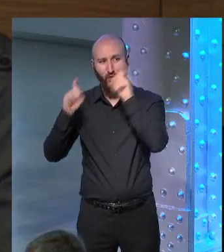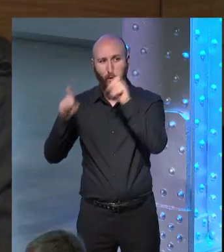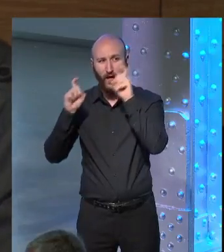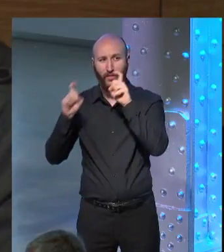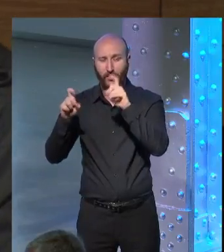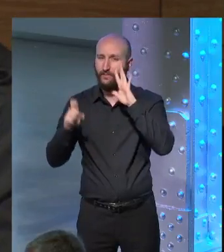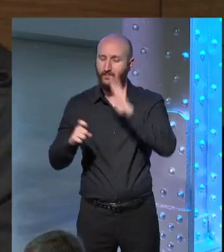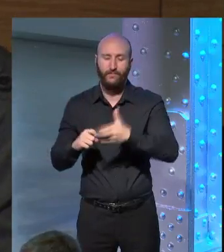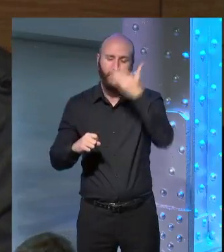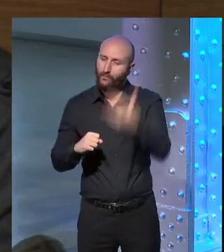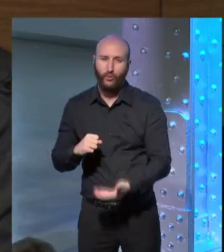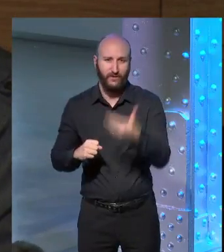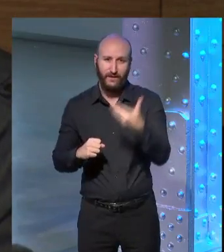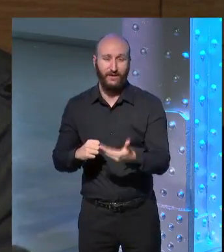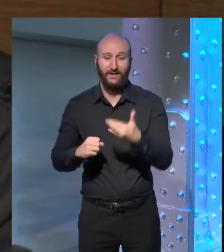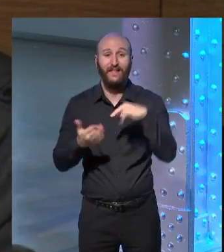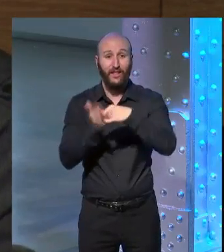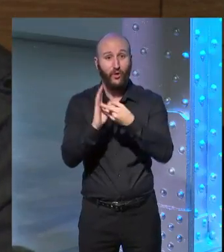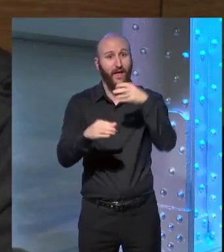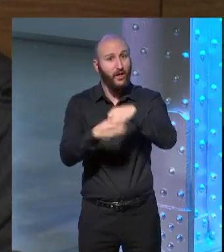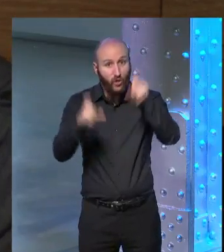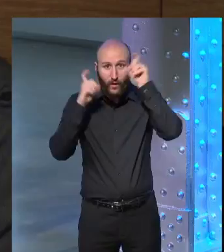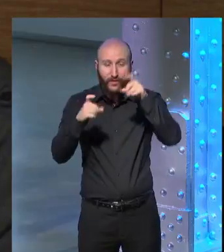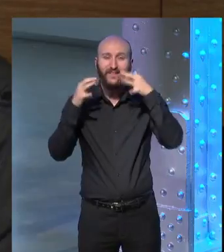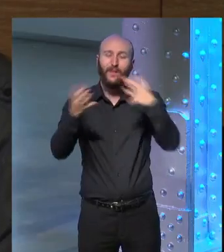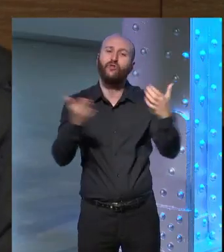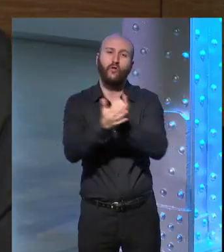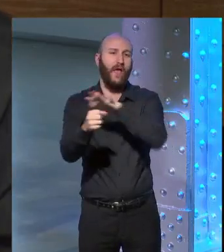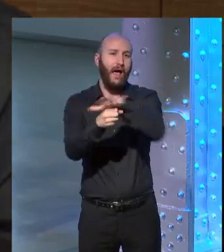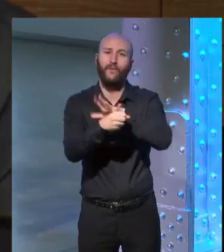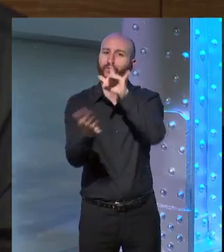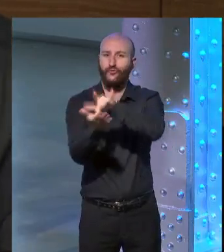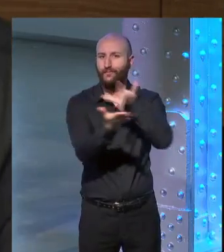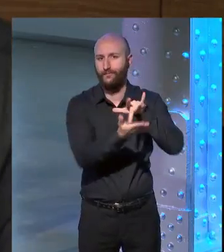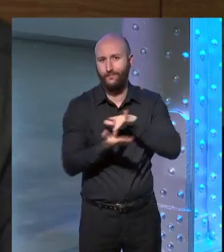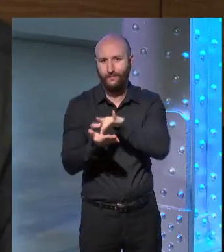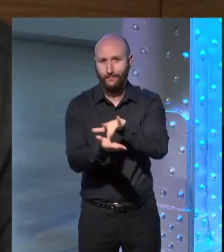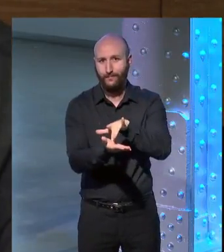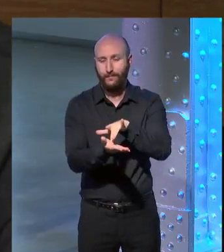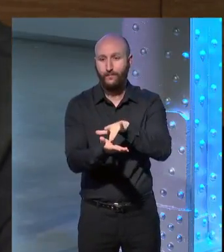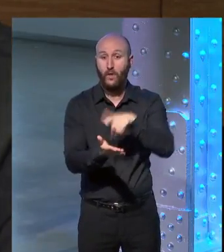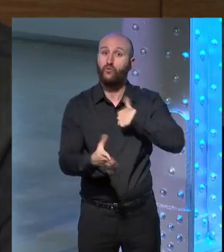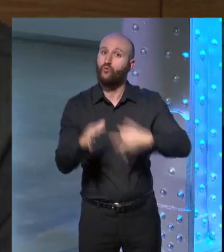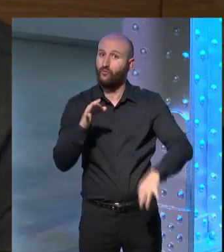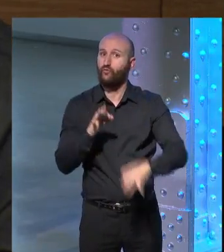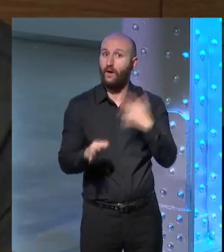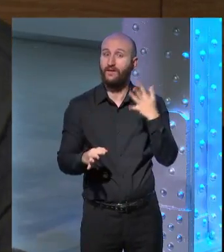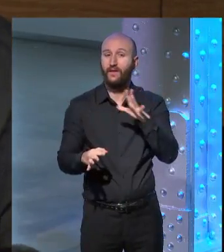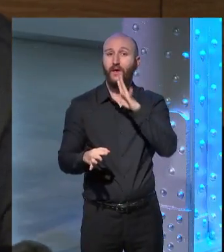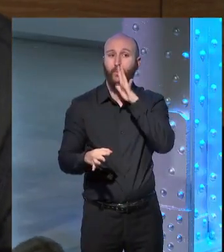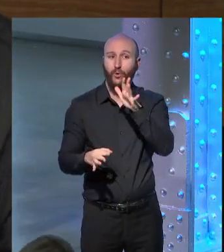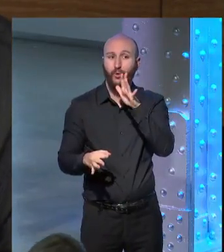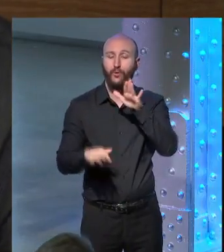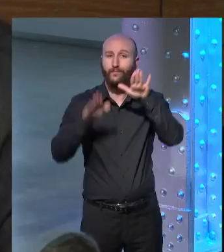parece fundamental. Y la tecnología en la educación tiene que estar transversalmente. Tengo la suerte de de tener a mi